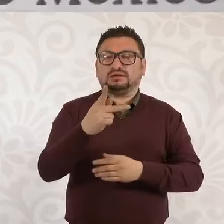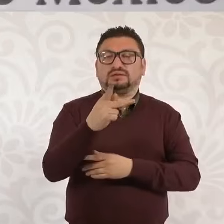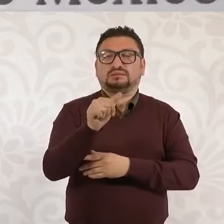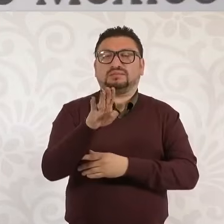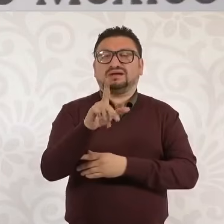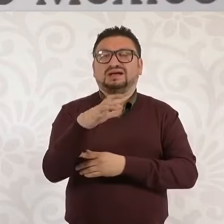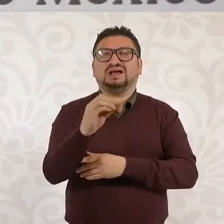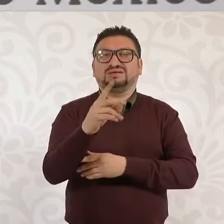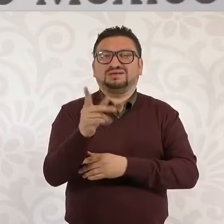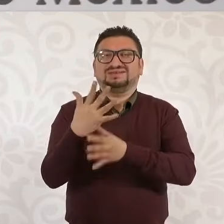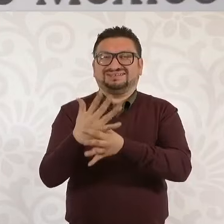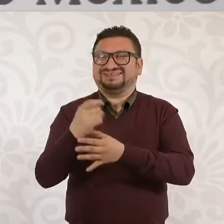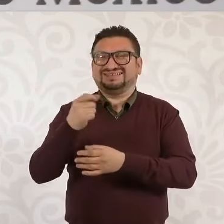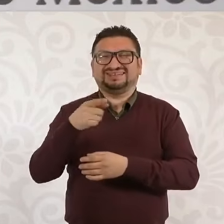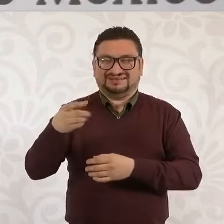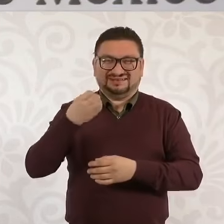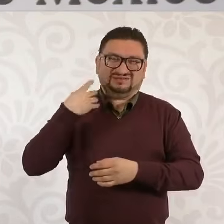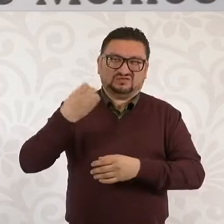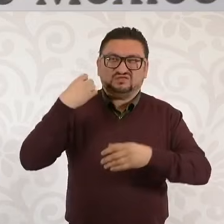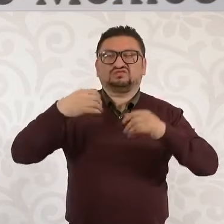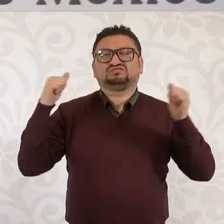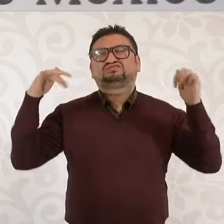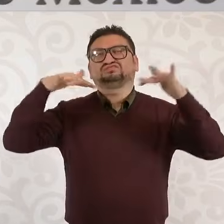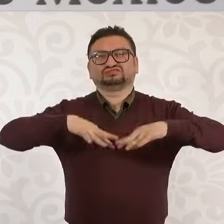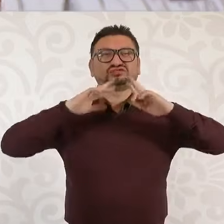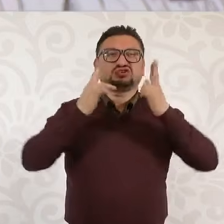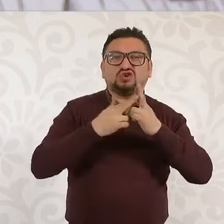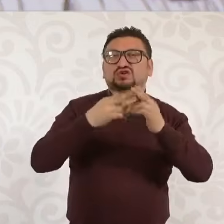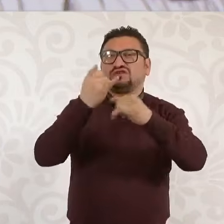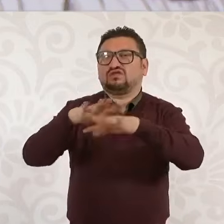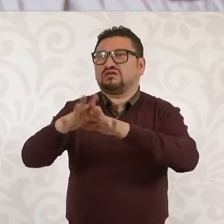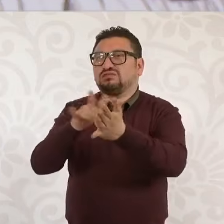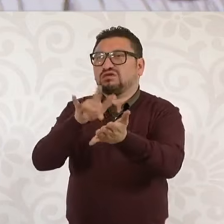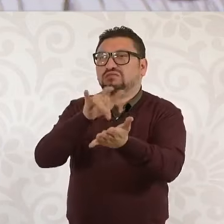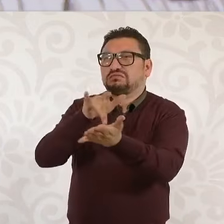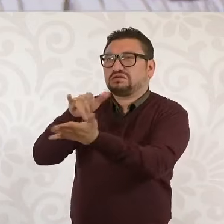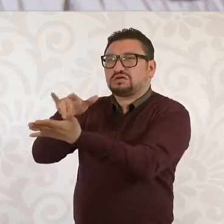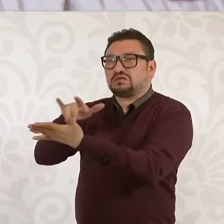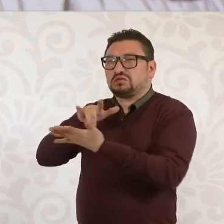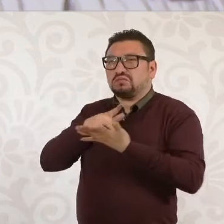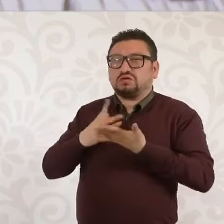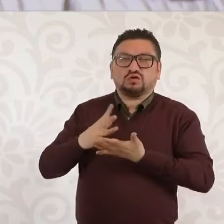pues un montón de foros que hubo. Entonces, buscando mantener lo que